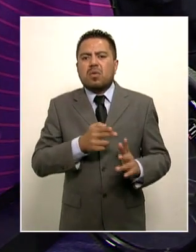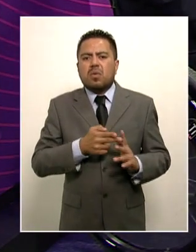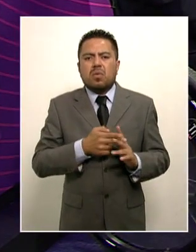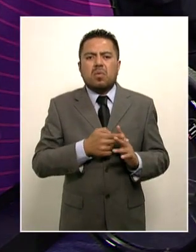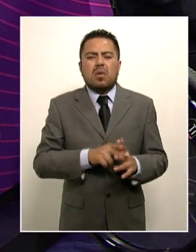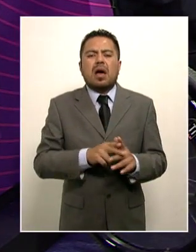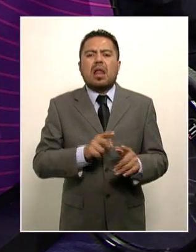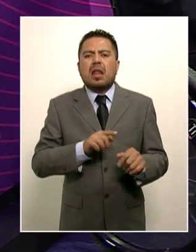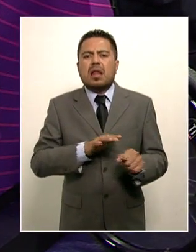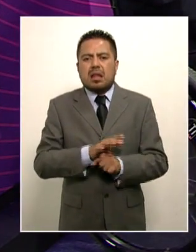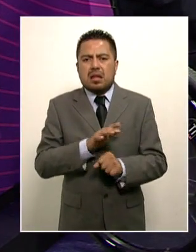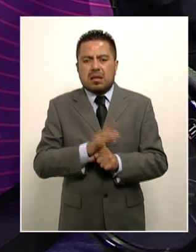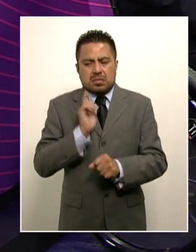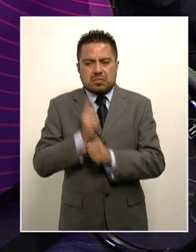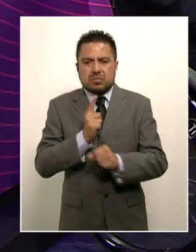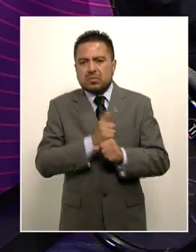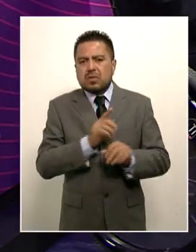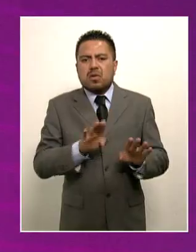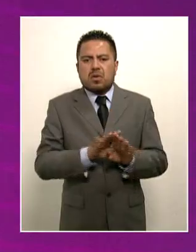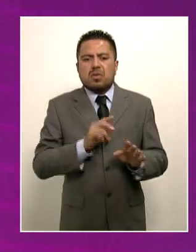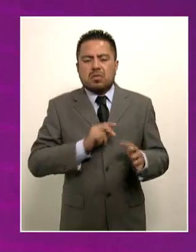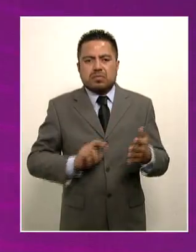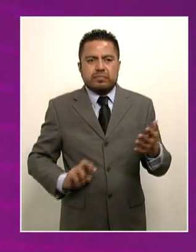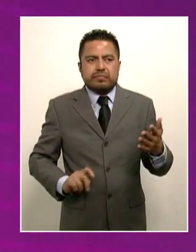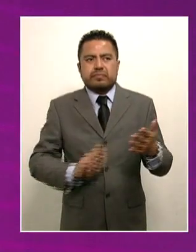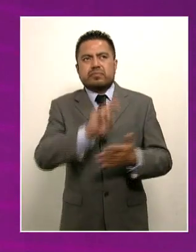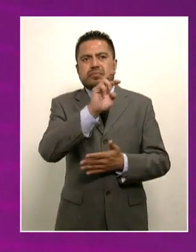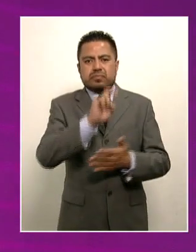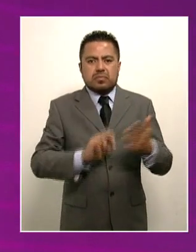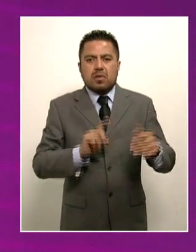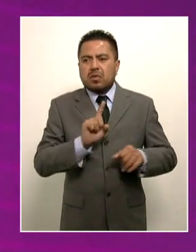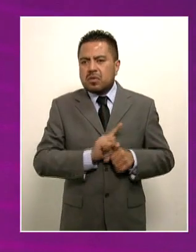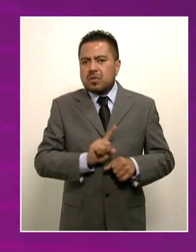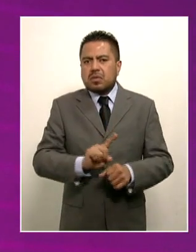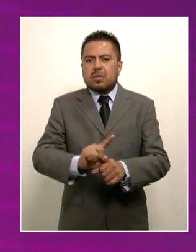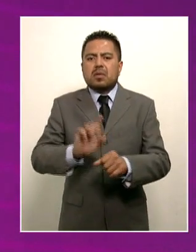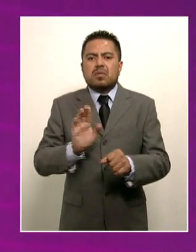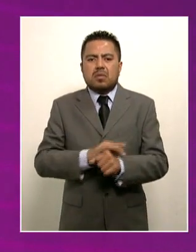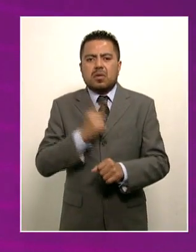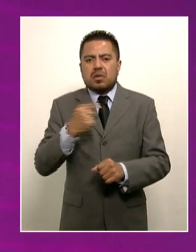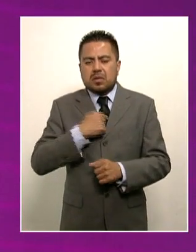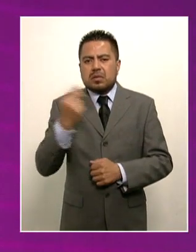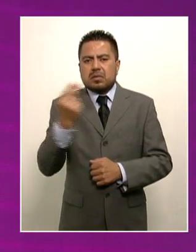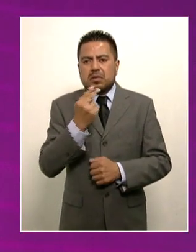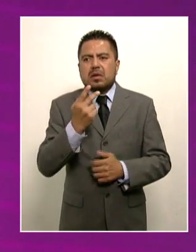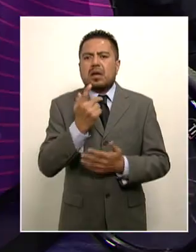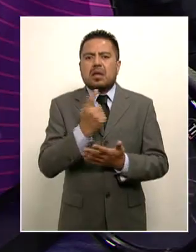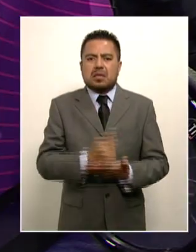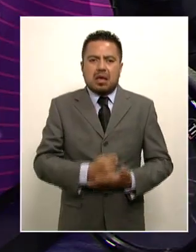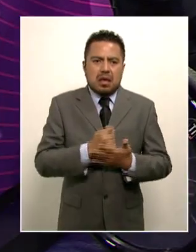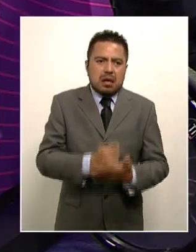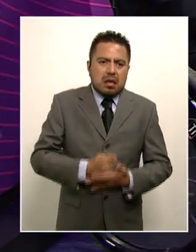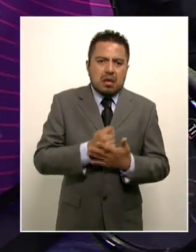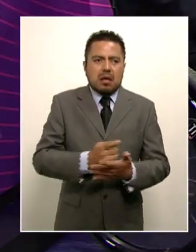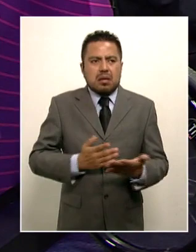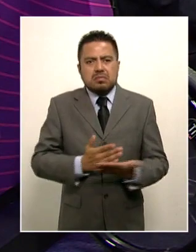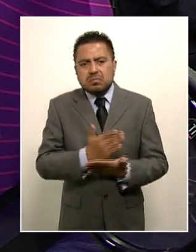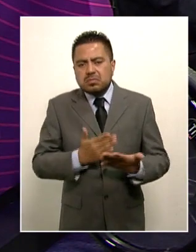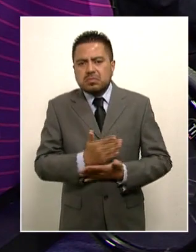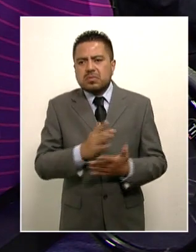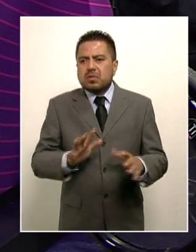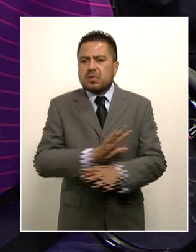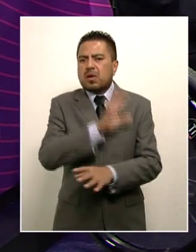desde pues ver cómo iba a subir y bajar todos los días prácticamente, porque pues tenía que ir a rehabilitación y toda